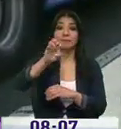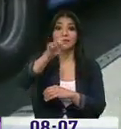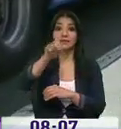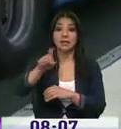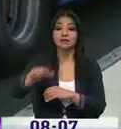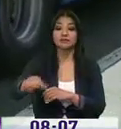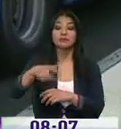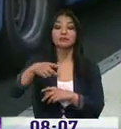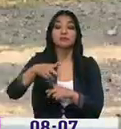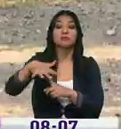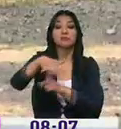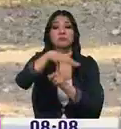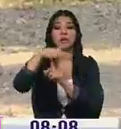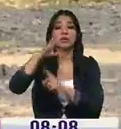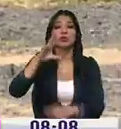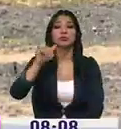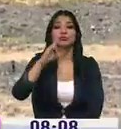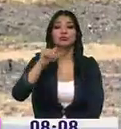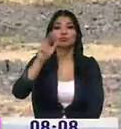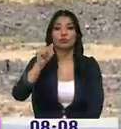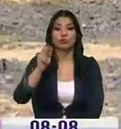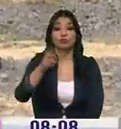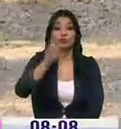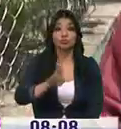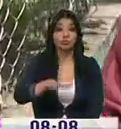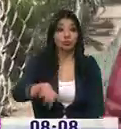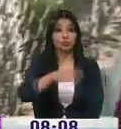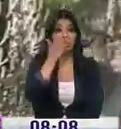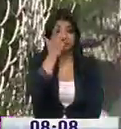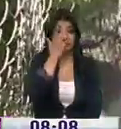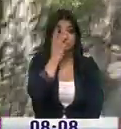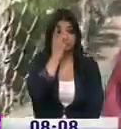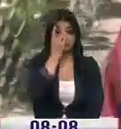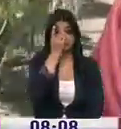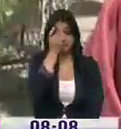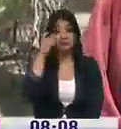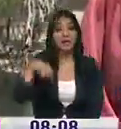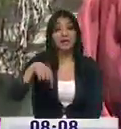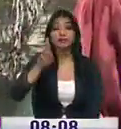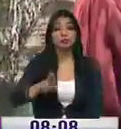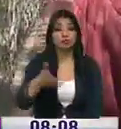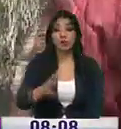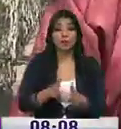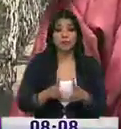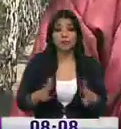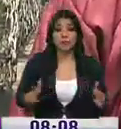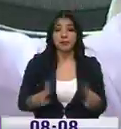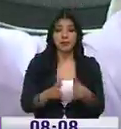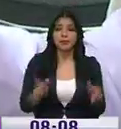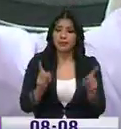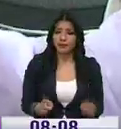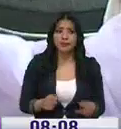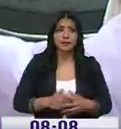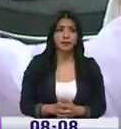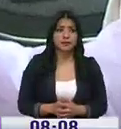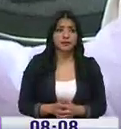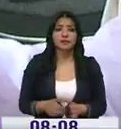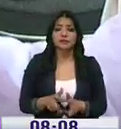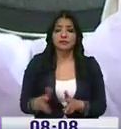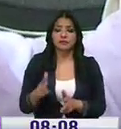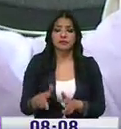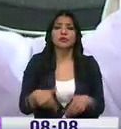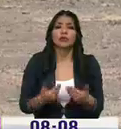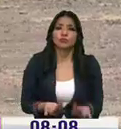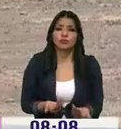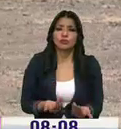Parque Cuscungo. Ninguno en el sur de la urbe. Necesitamos, aquí no hay parqueaderos tampoco. Sí, tienen que poner. Porque uno no se puede parquearse en ningún